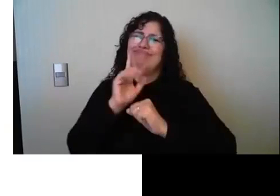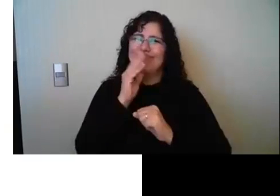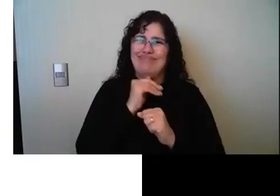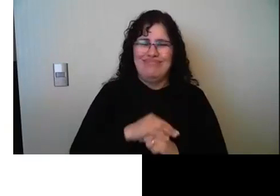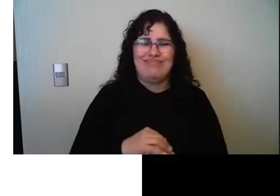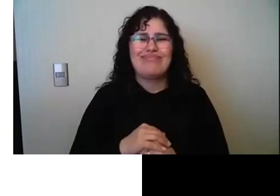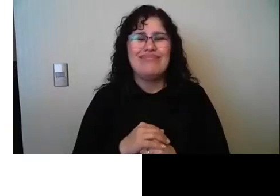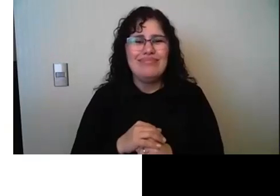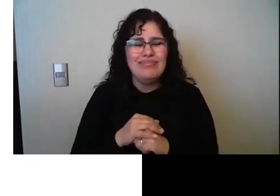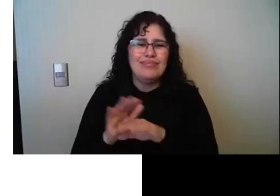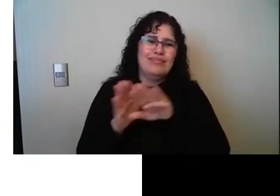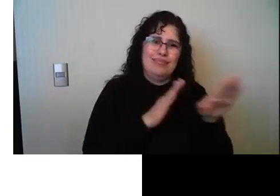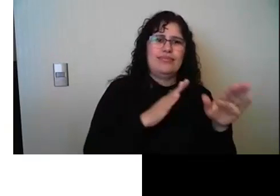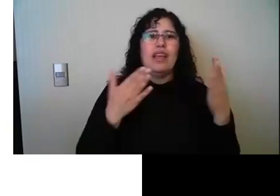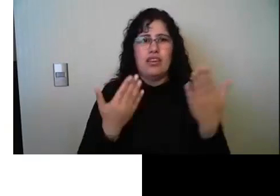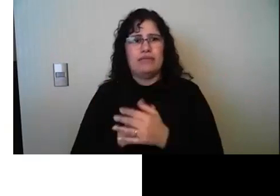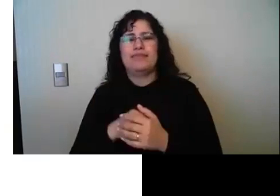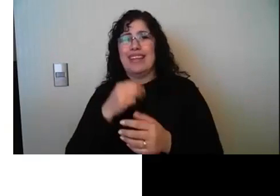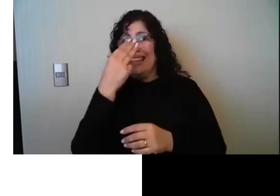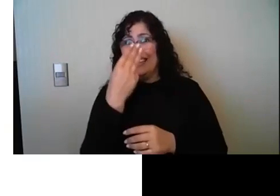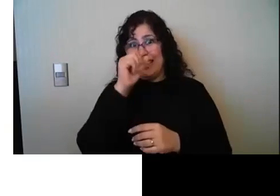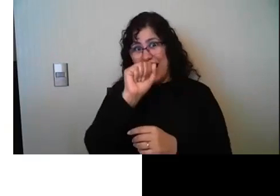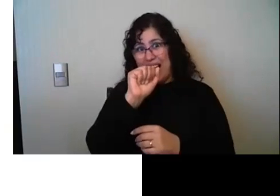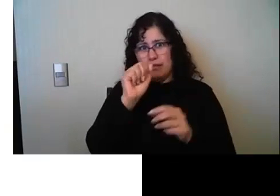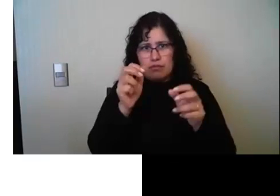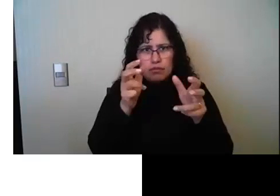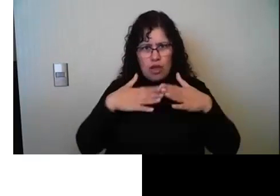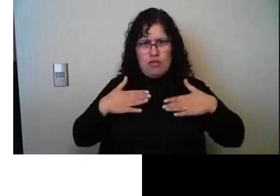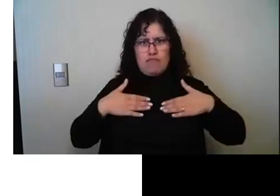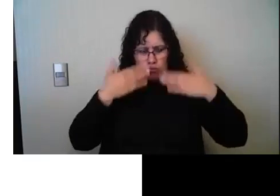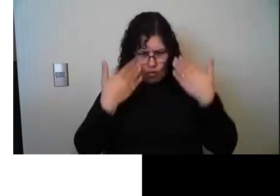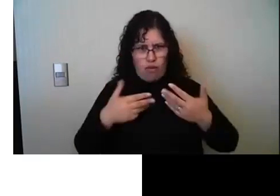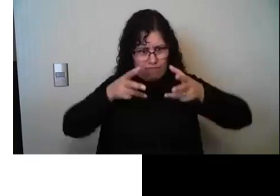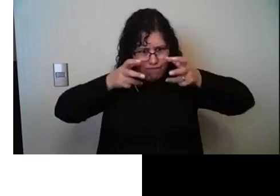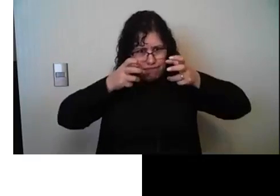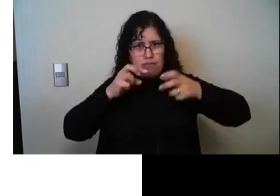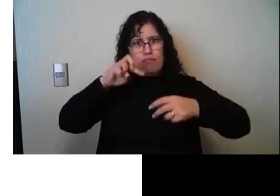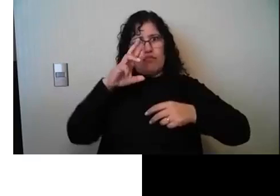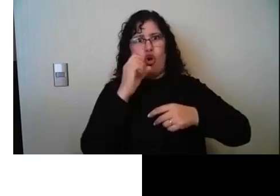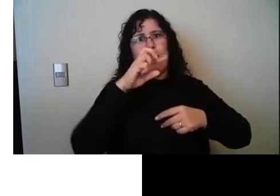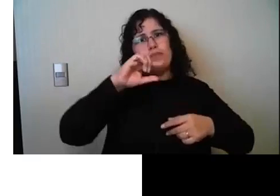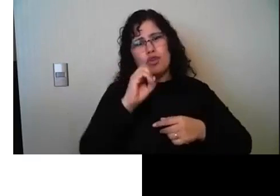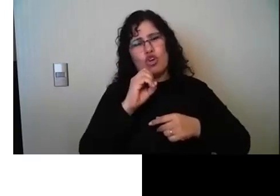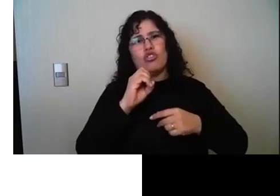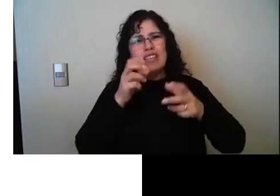Bien, entonces, el área 3A, propiocepción, el área 3B, mecanorecepción,